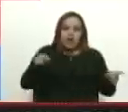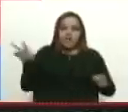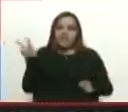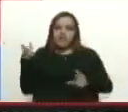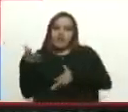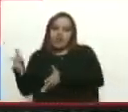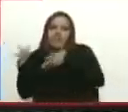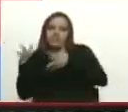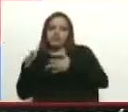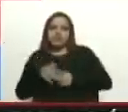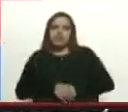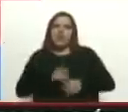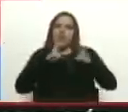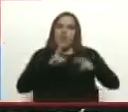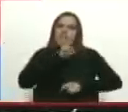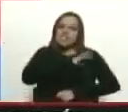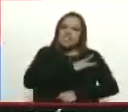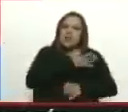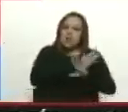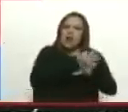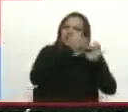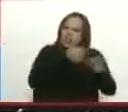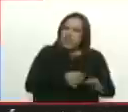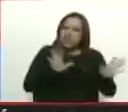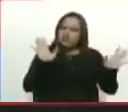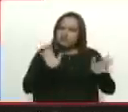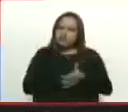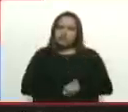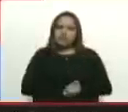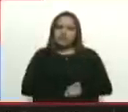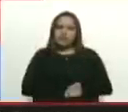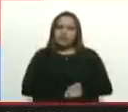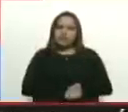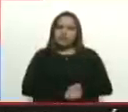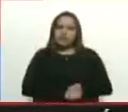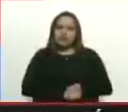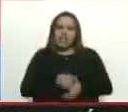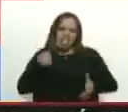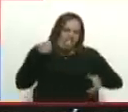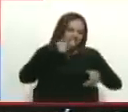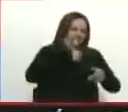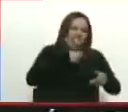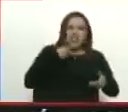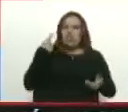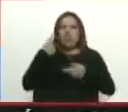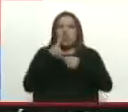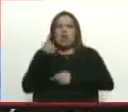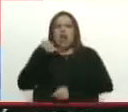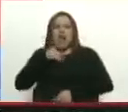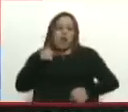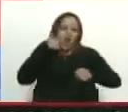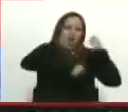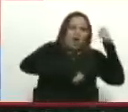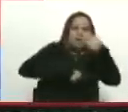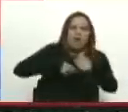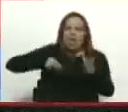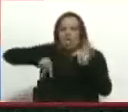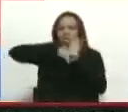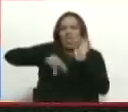ojalá Chile se dedicara a jugar bien, ¿verdad? Lanzaron patadas por todos lados, ¿verdad? Un